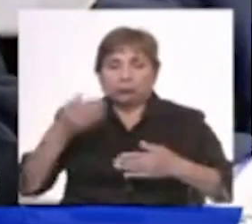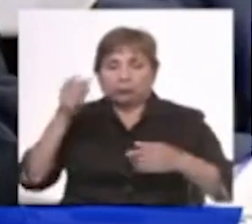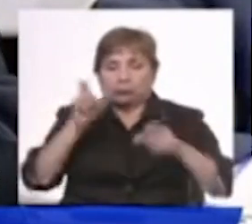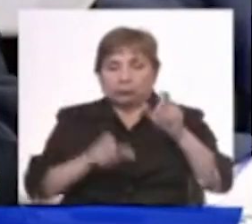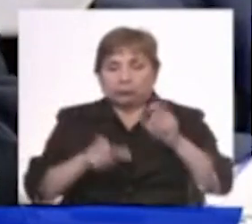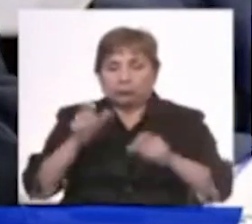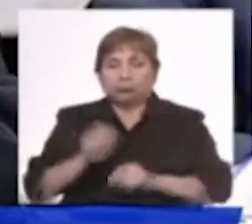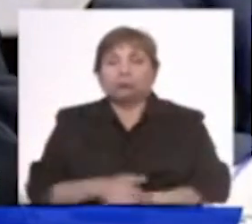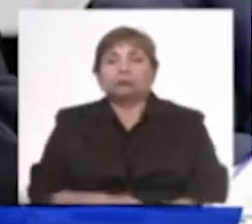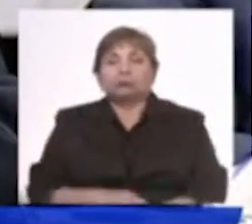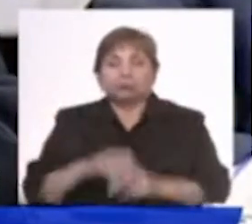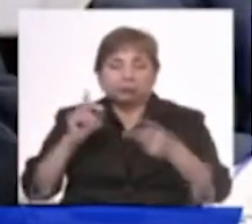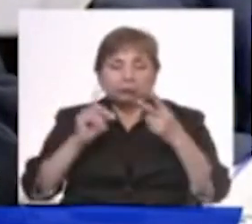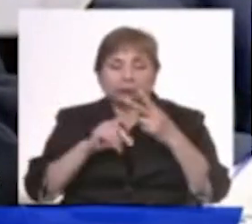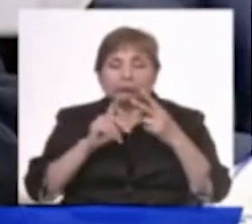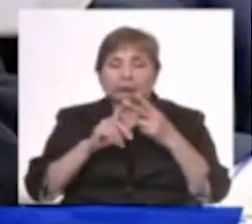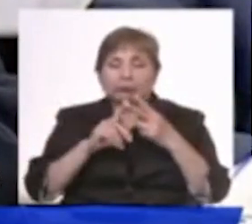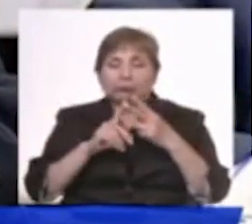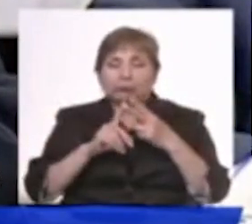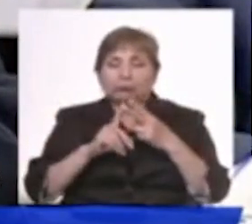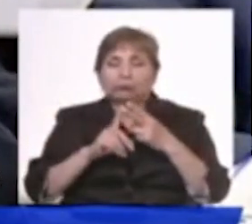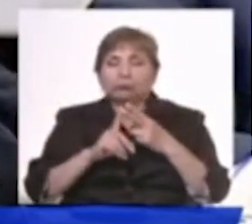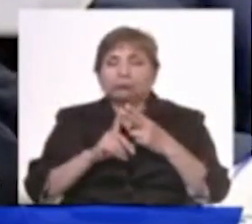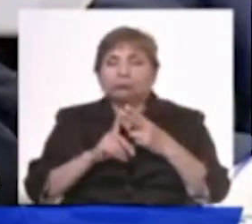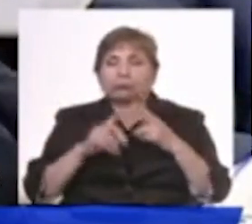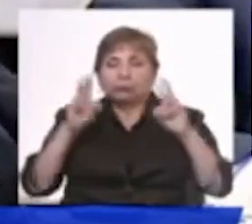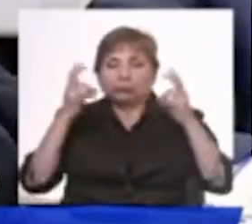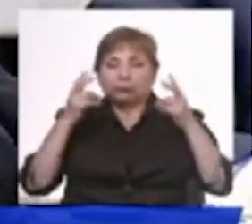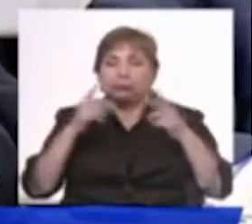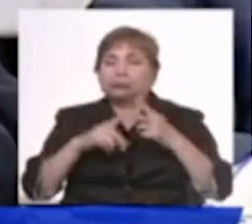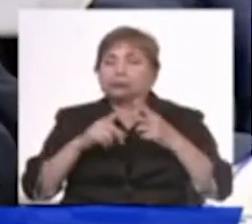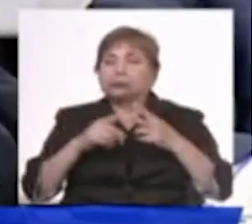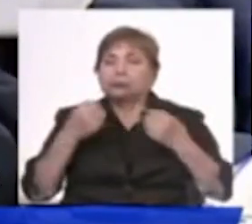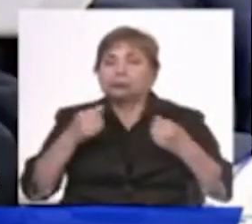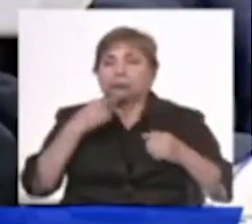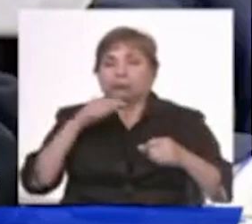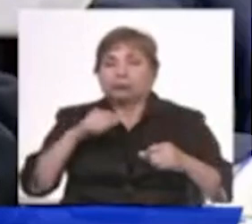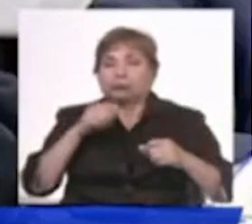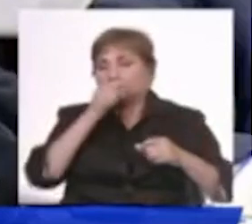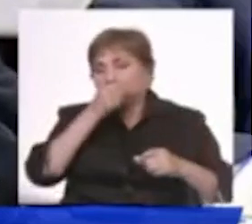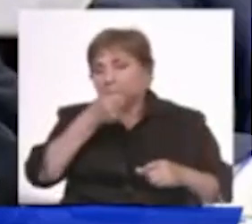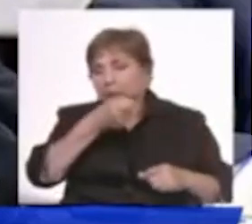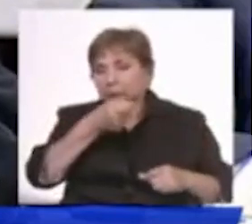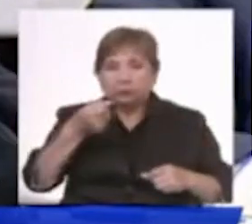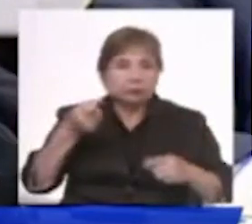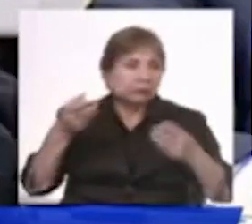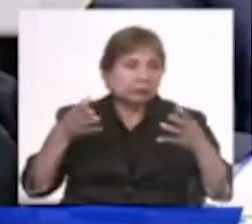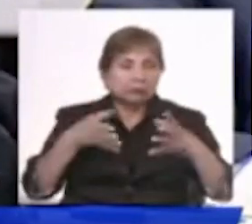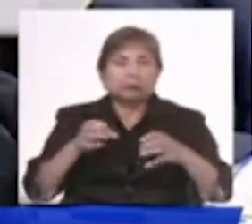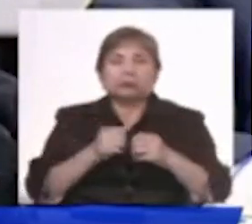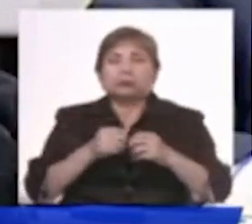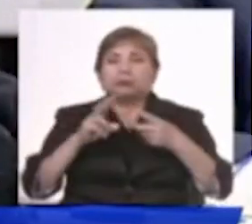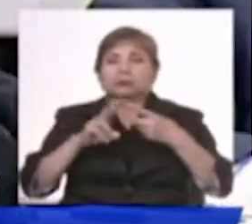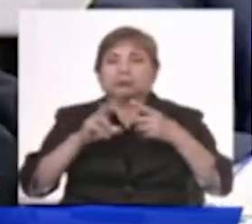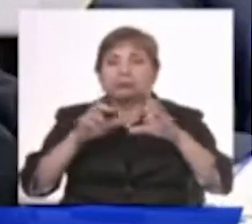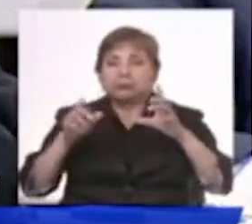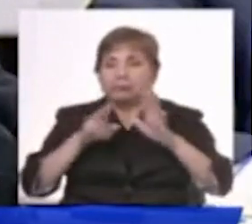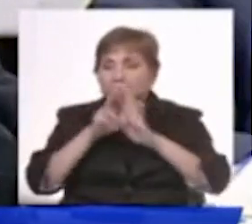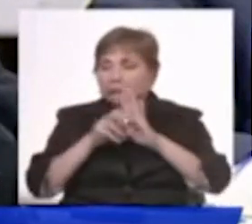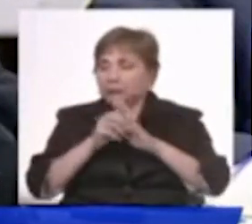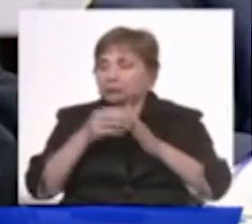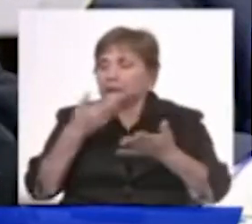públicos. El segundo tema que se ha tratado en estos reportajes está relacionado con la